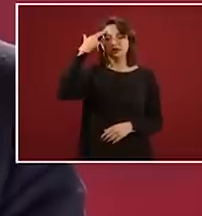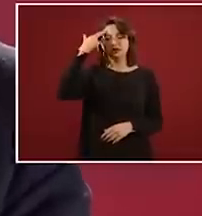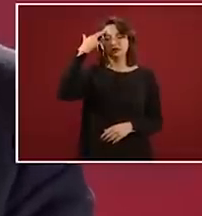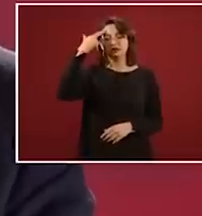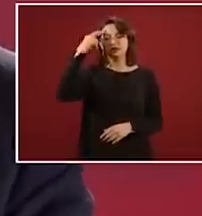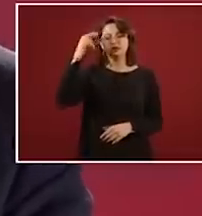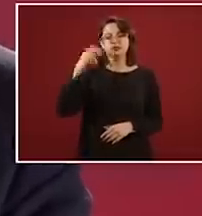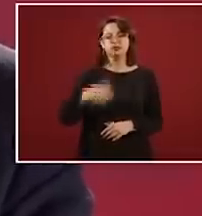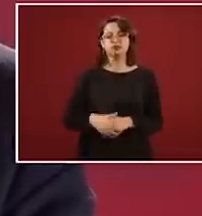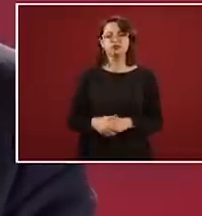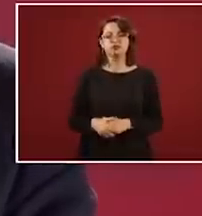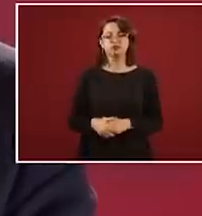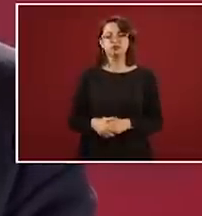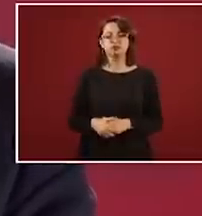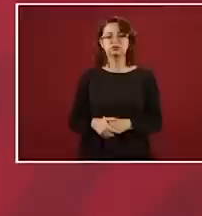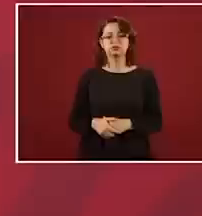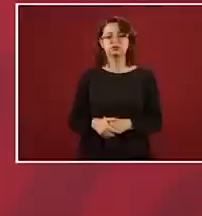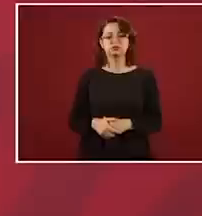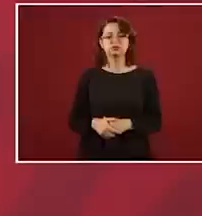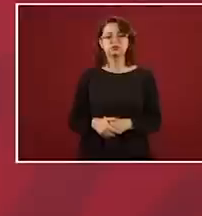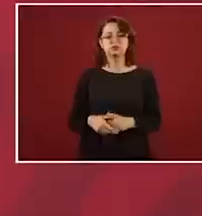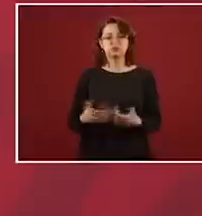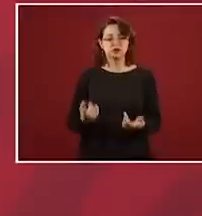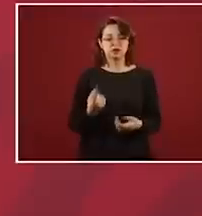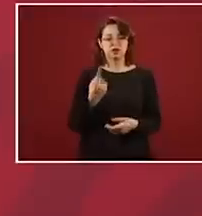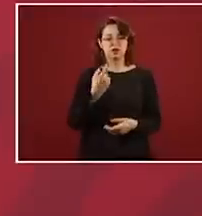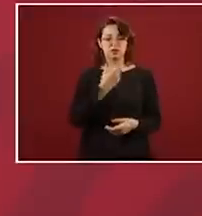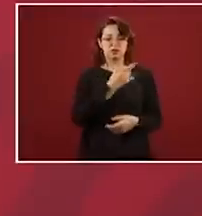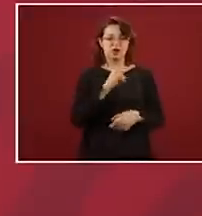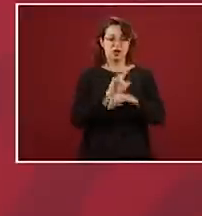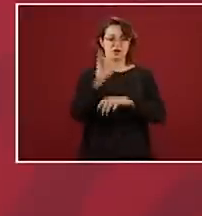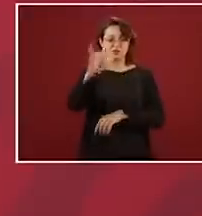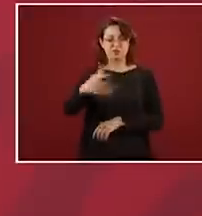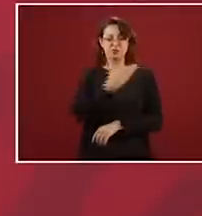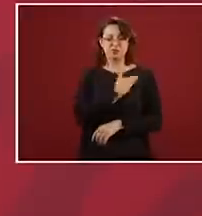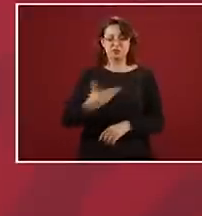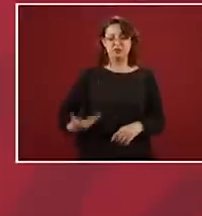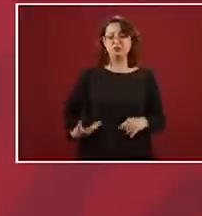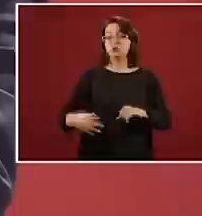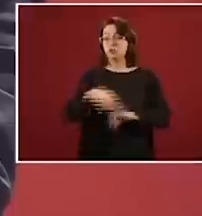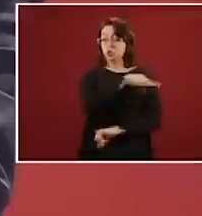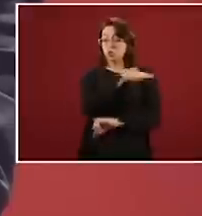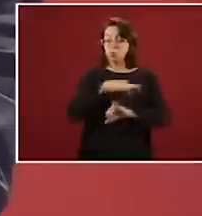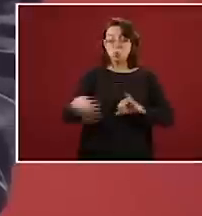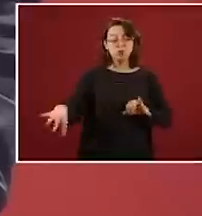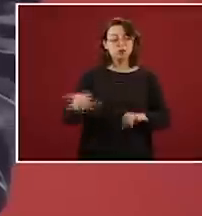de aquel viaje que se hizo en el avión presidencial, el último viaje,